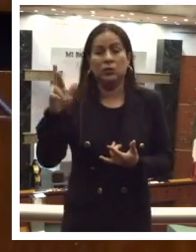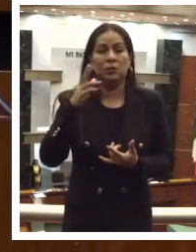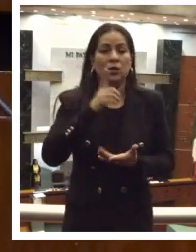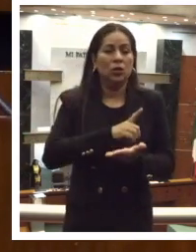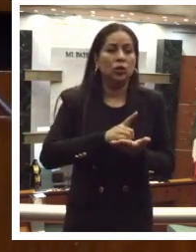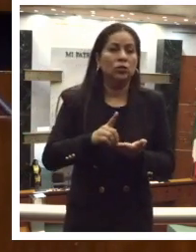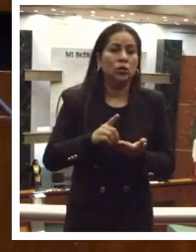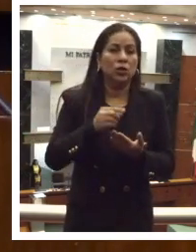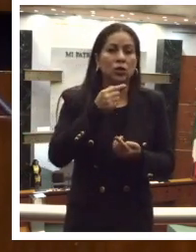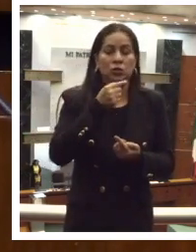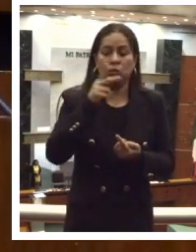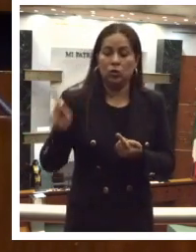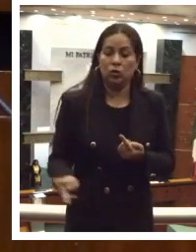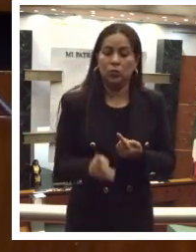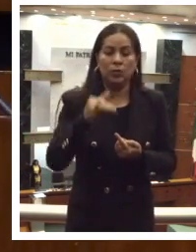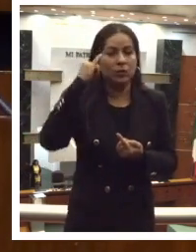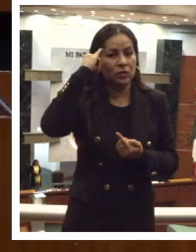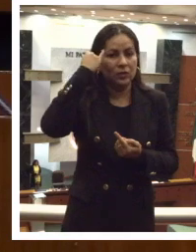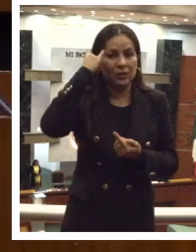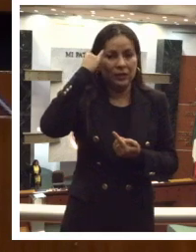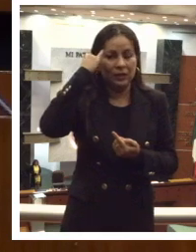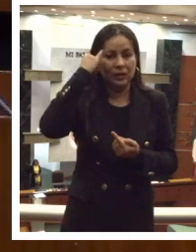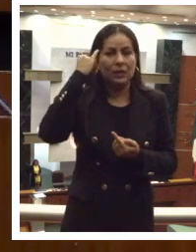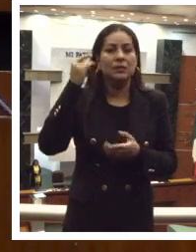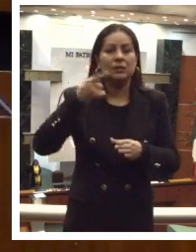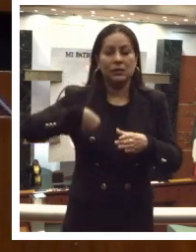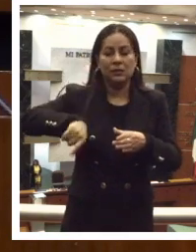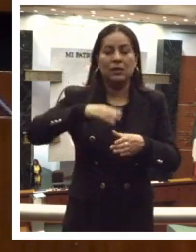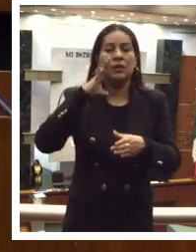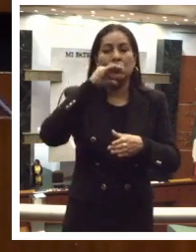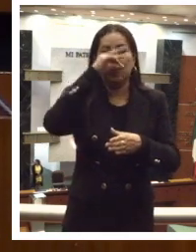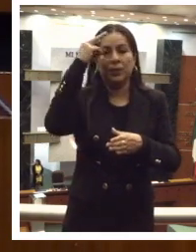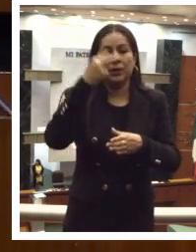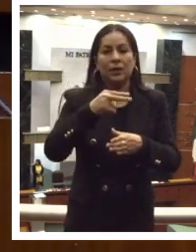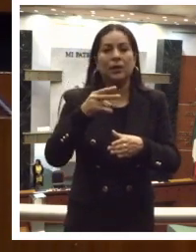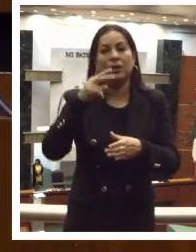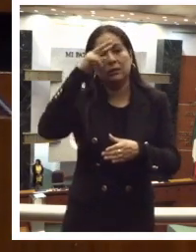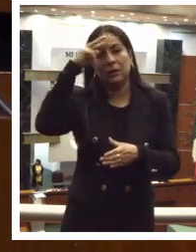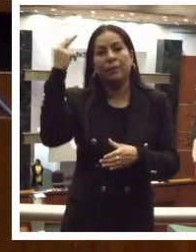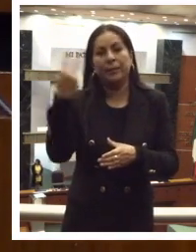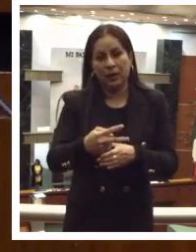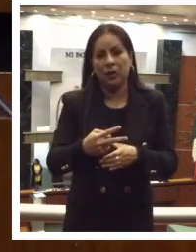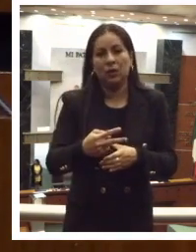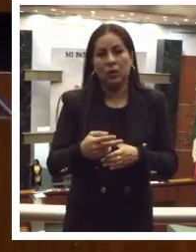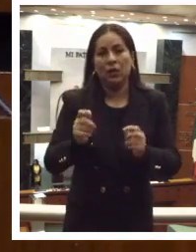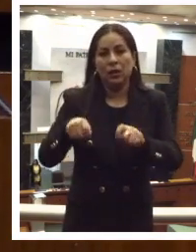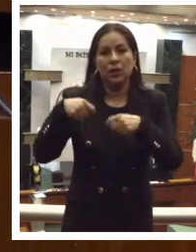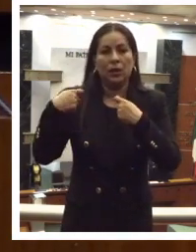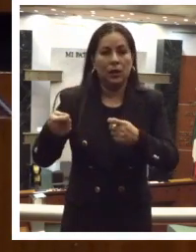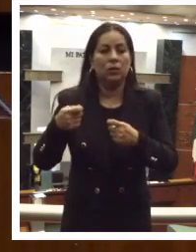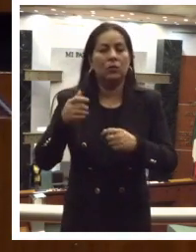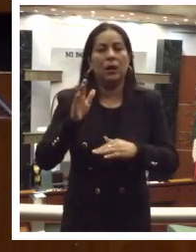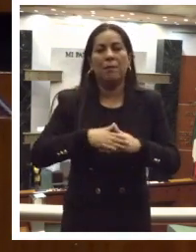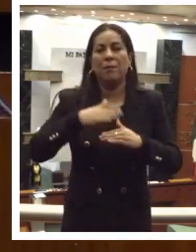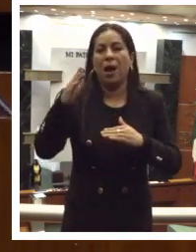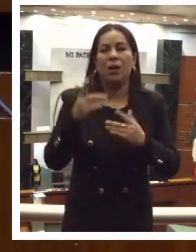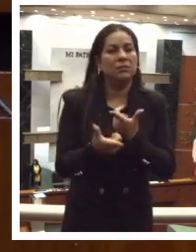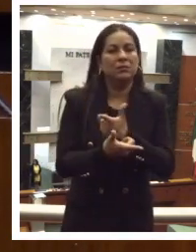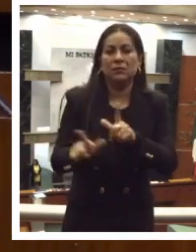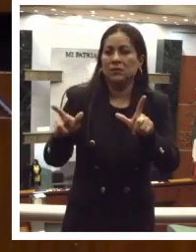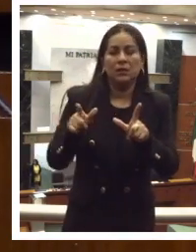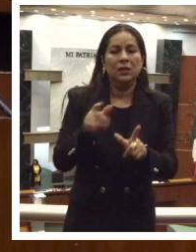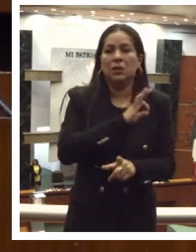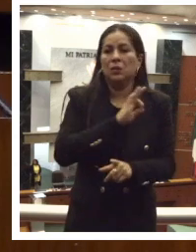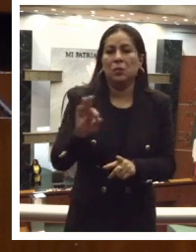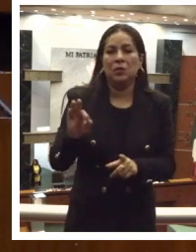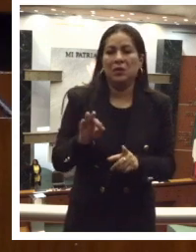los derechos de los pueblos y comunidades indígenas y afromexicanos en México, otorgándoles una mayor autonomía y